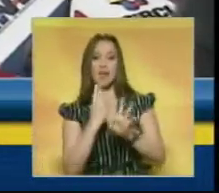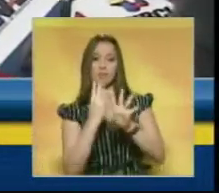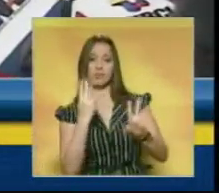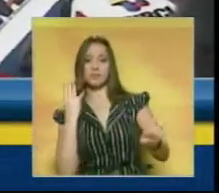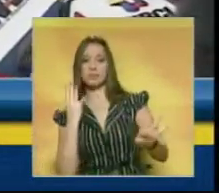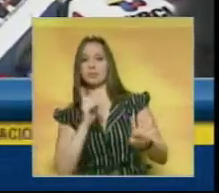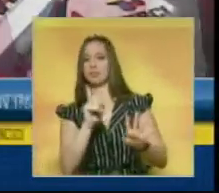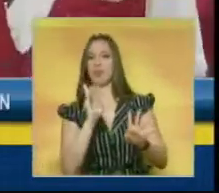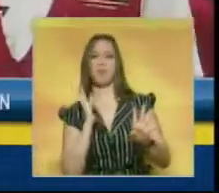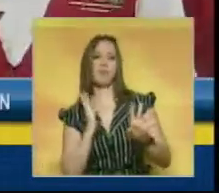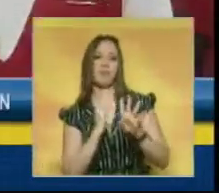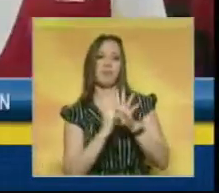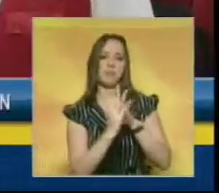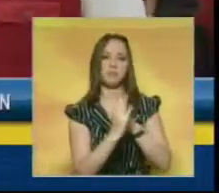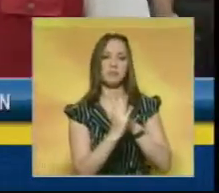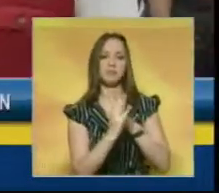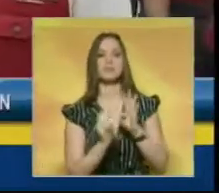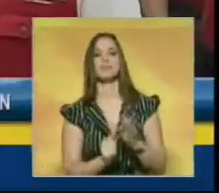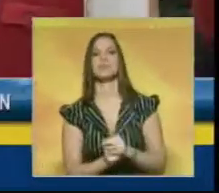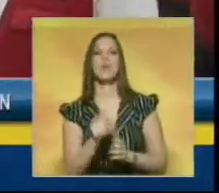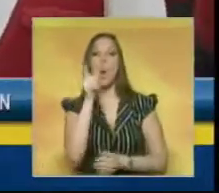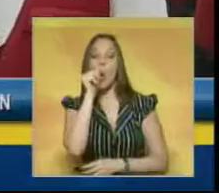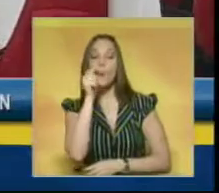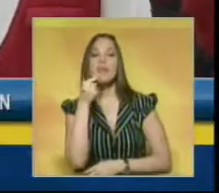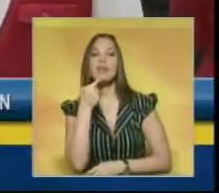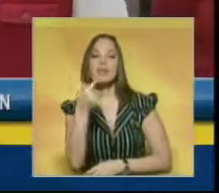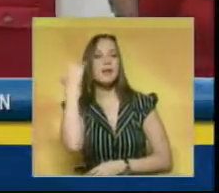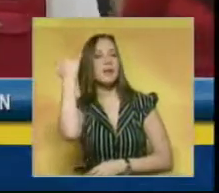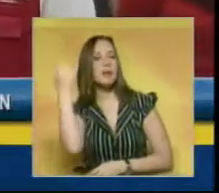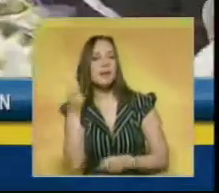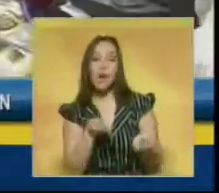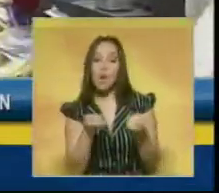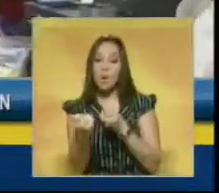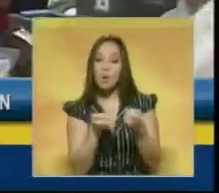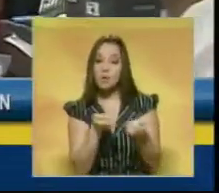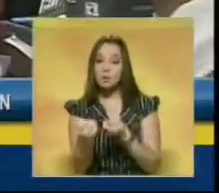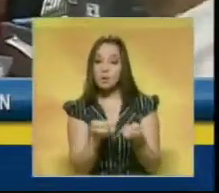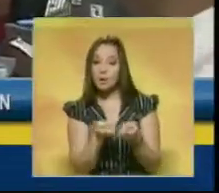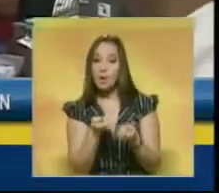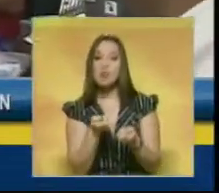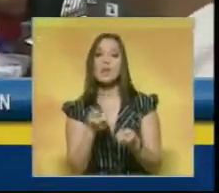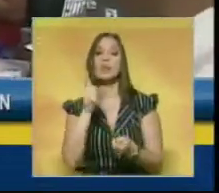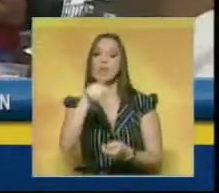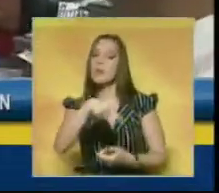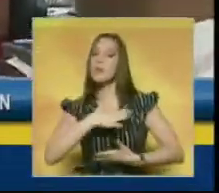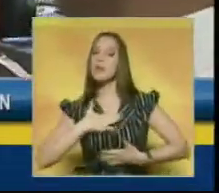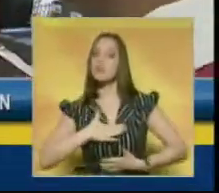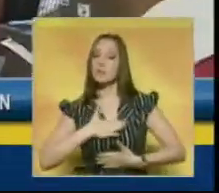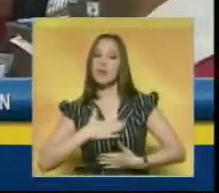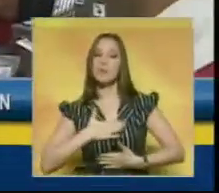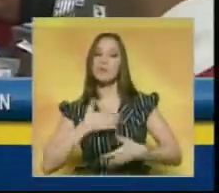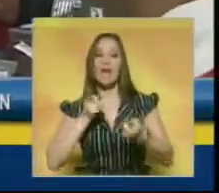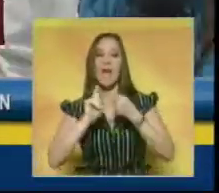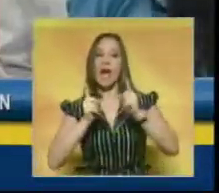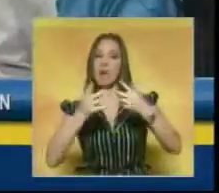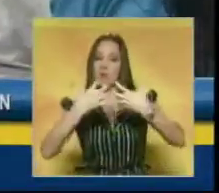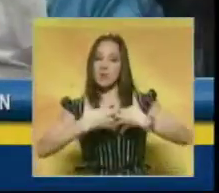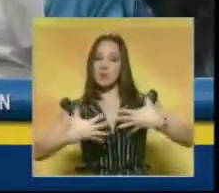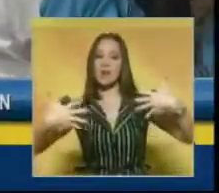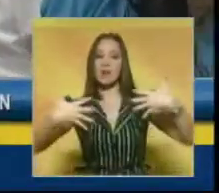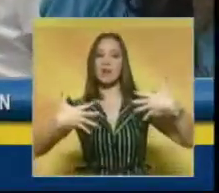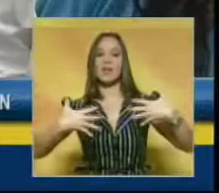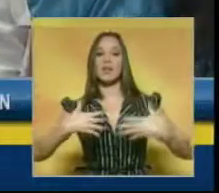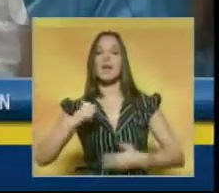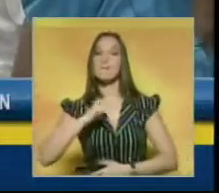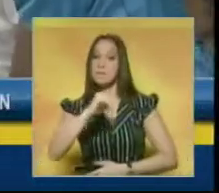las hemos contrarrestado. Iván Gil indicó que la idea es brindar control, eficiencia y comodidad. Señaló que ya algunas redes de supermercados privados